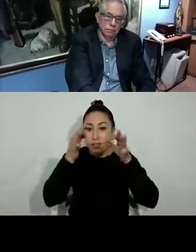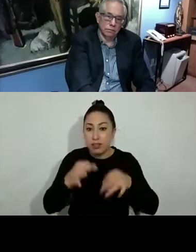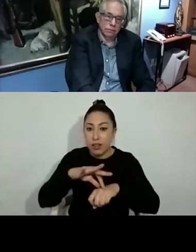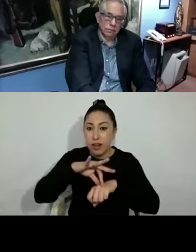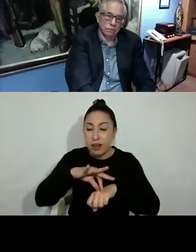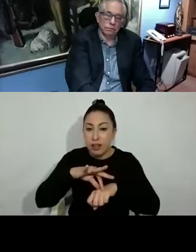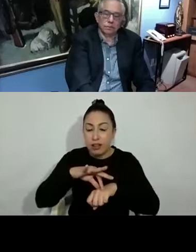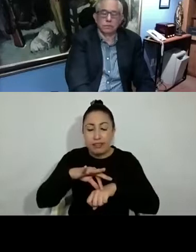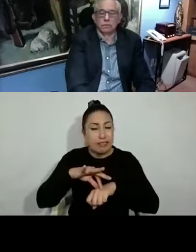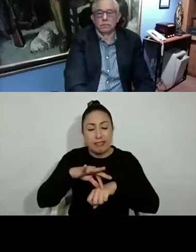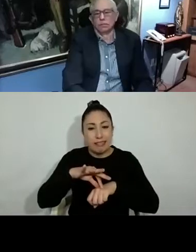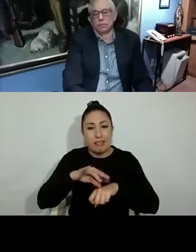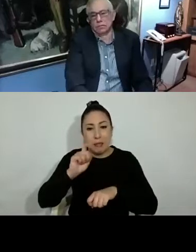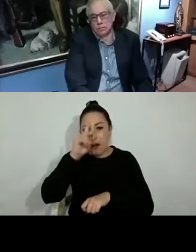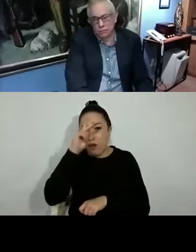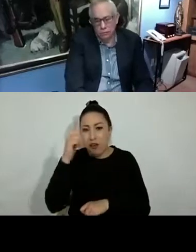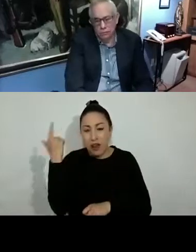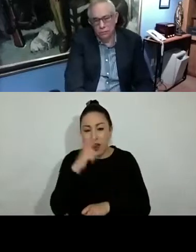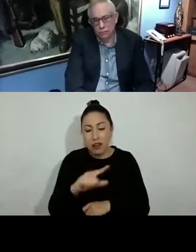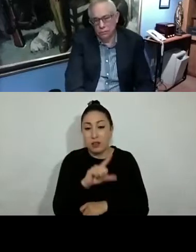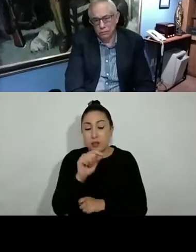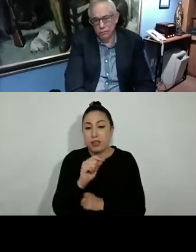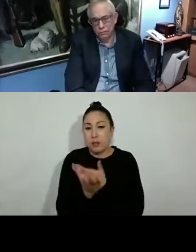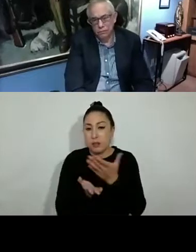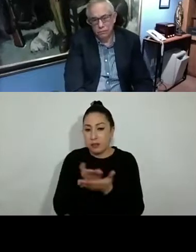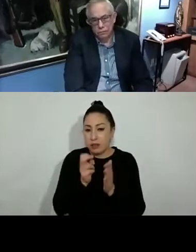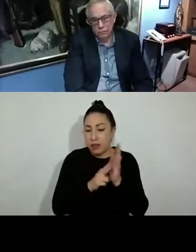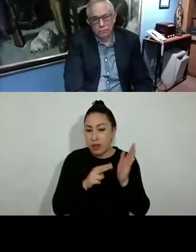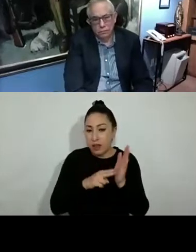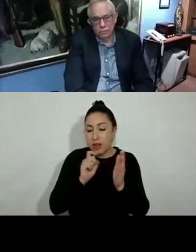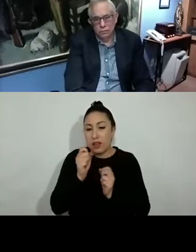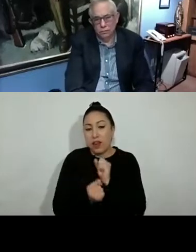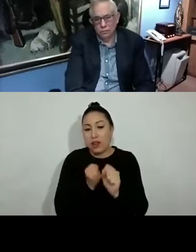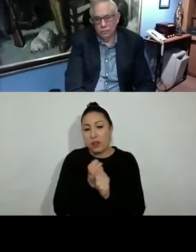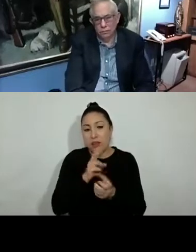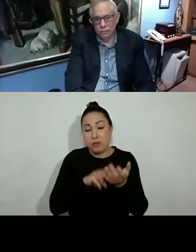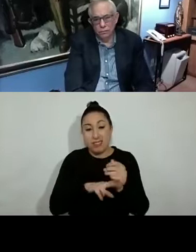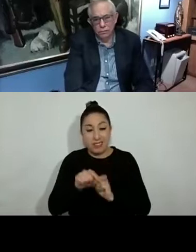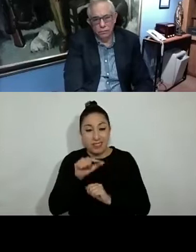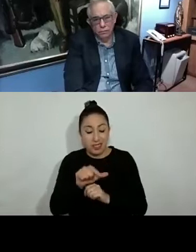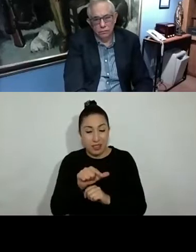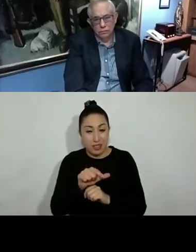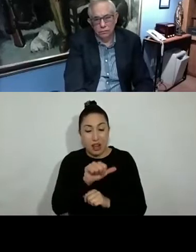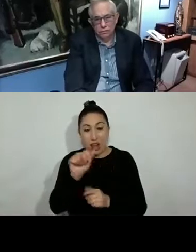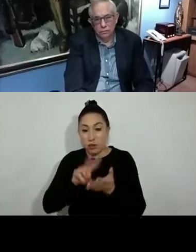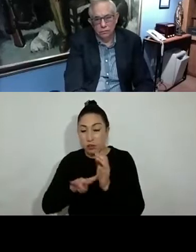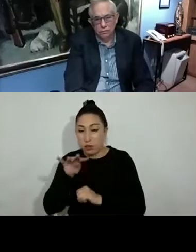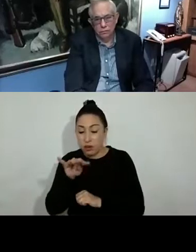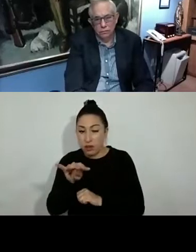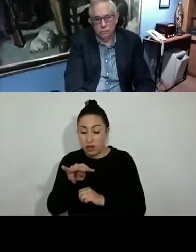La reforma 17-19 nos agarró a mitad de camino. Si hubiera